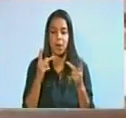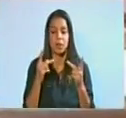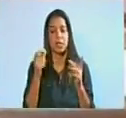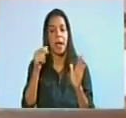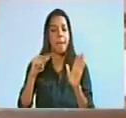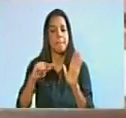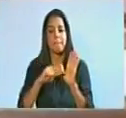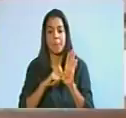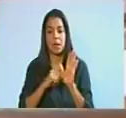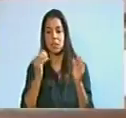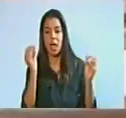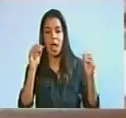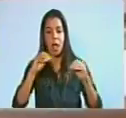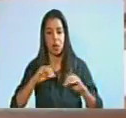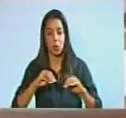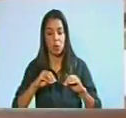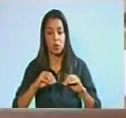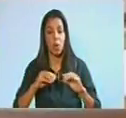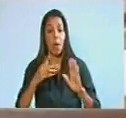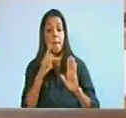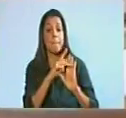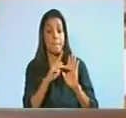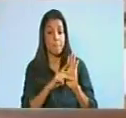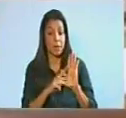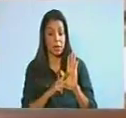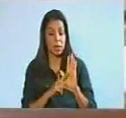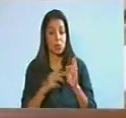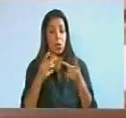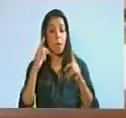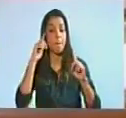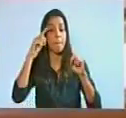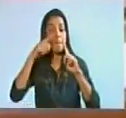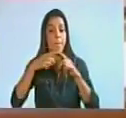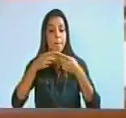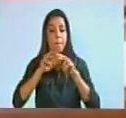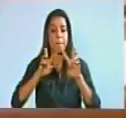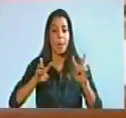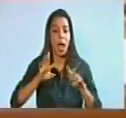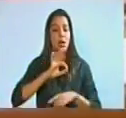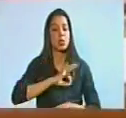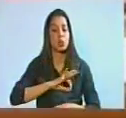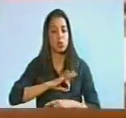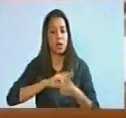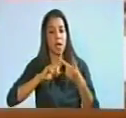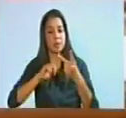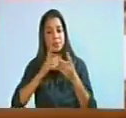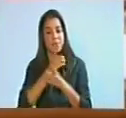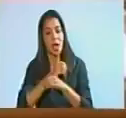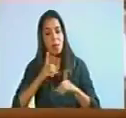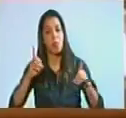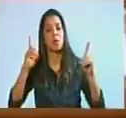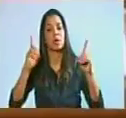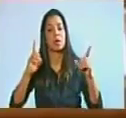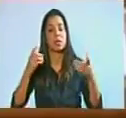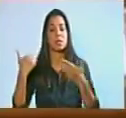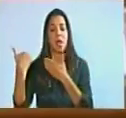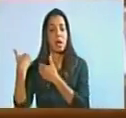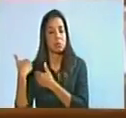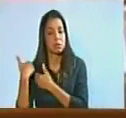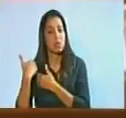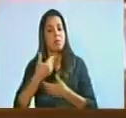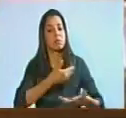acordados fundamentada en los principios de la paz social, la democracia, la